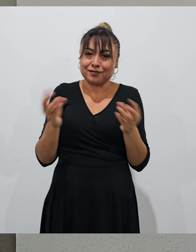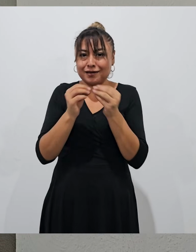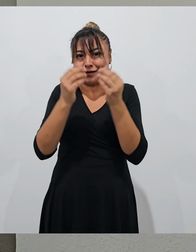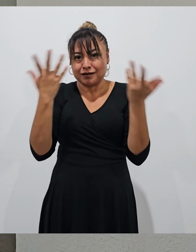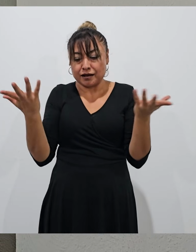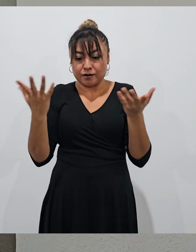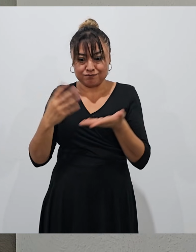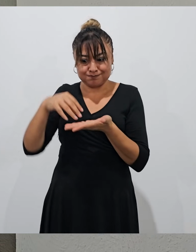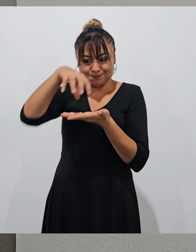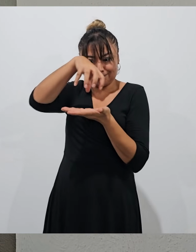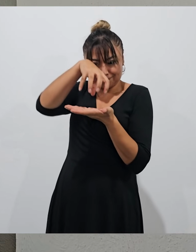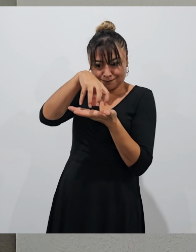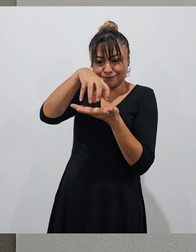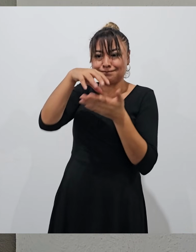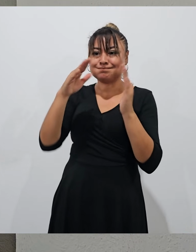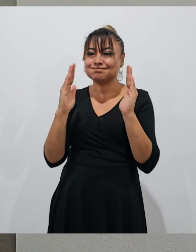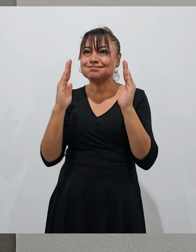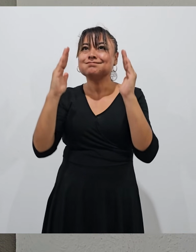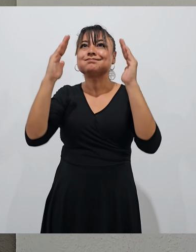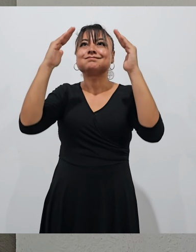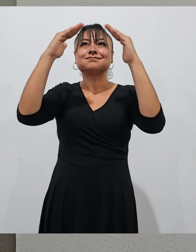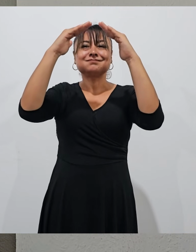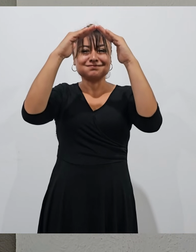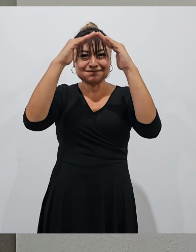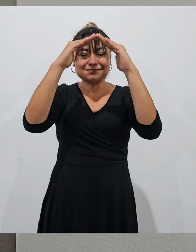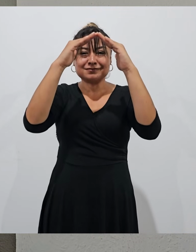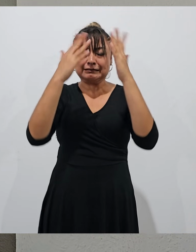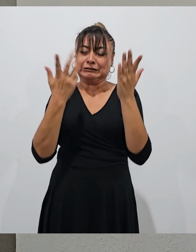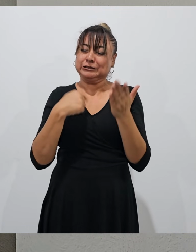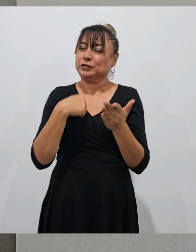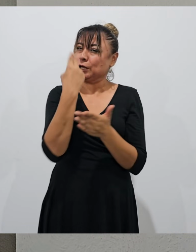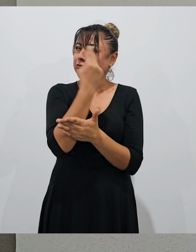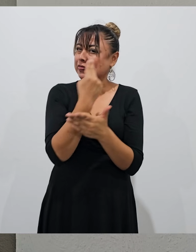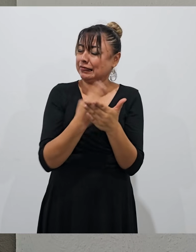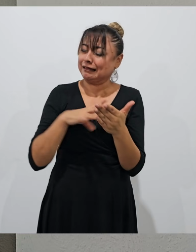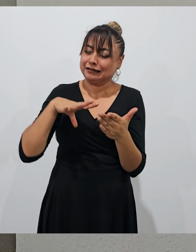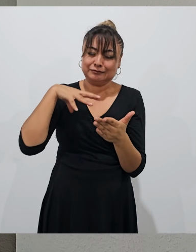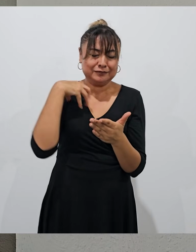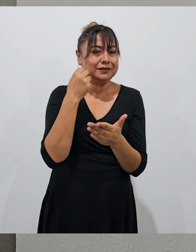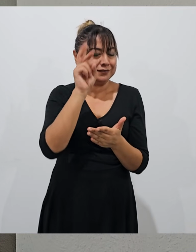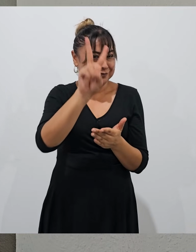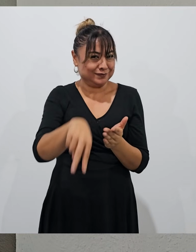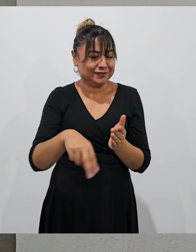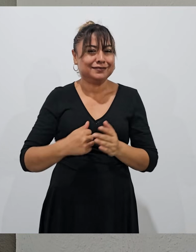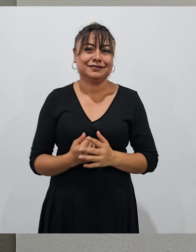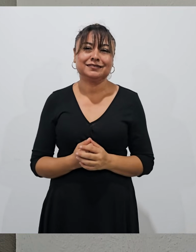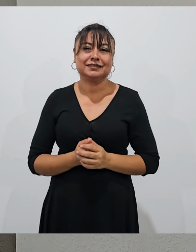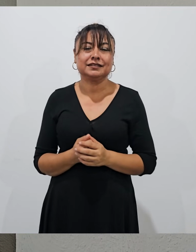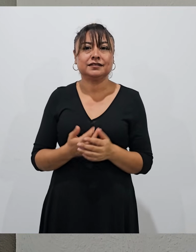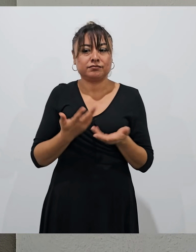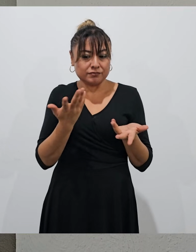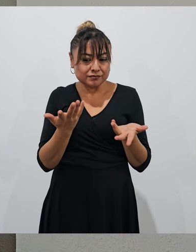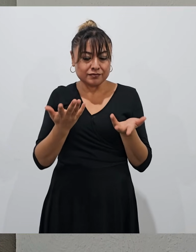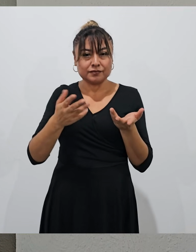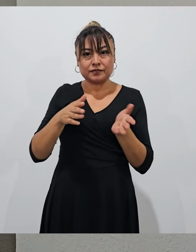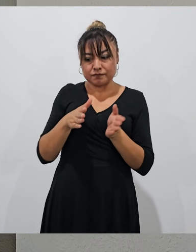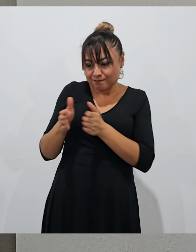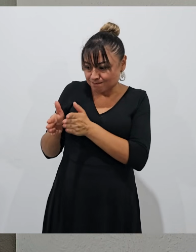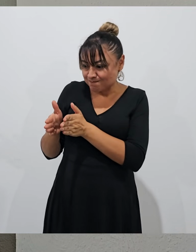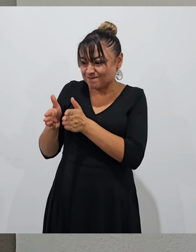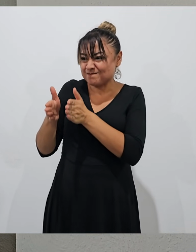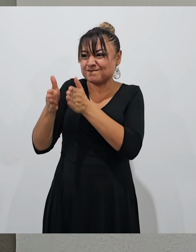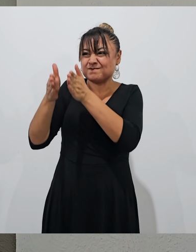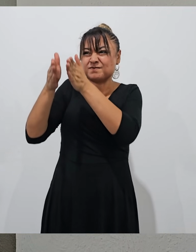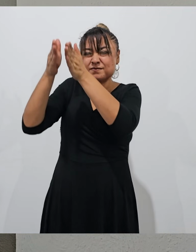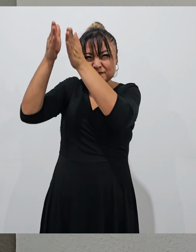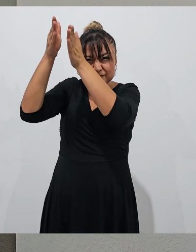característica forma de arco ojival, la cual me costó bastante trabajo hacer porque la hice a mano alzada. Tenemos de este lado también la torre, de la cual hablaremos más adelante,